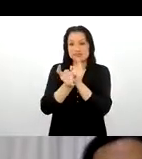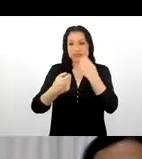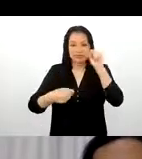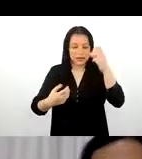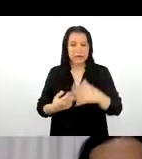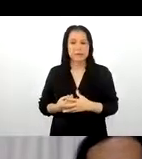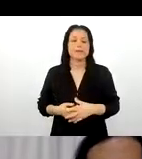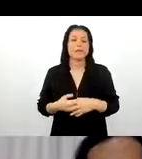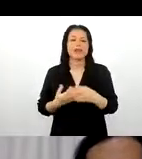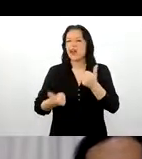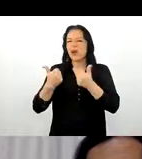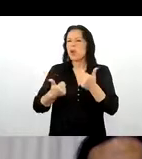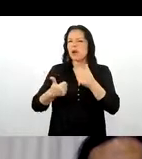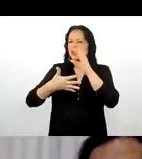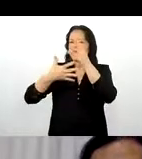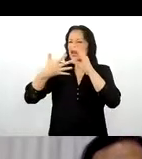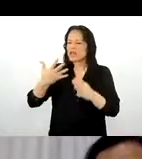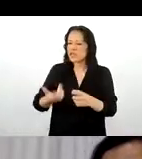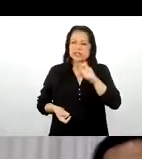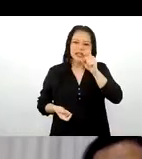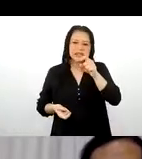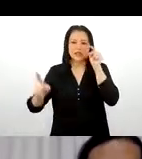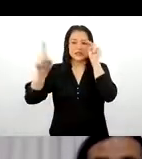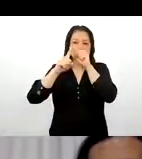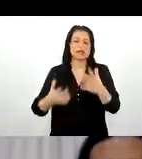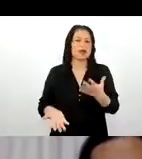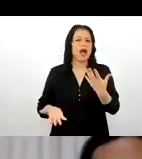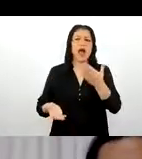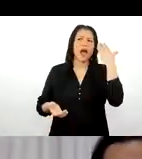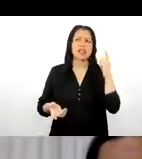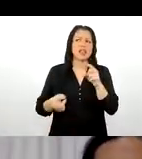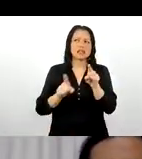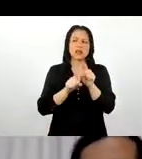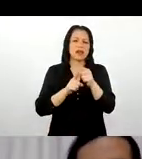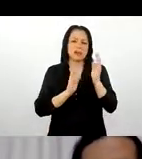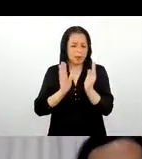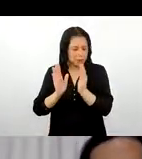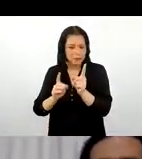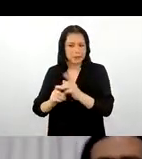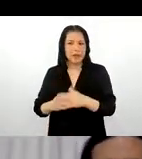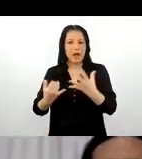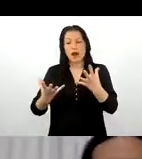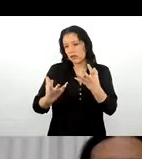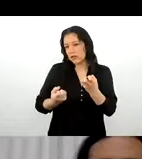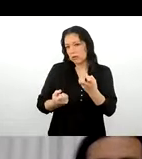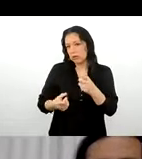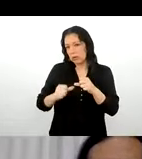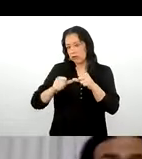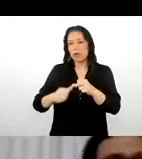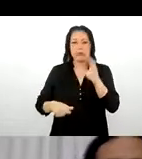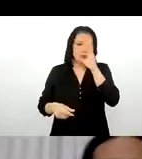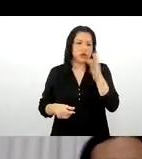los criterios actualmente de viaje entonces ya no están tan orientados a lo que habíamos visto al inicio. Sí, claro, buscamos economía desde ya,